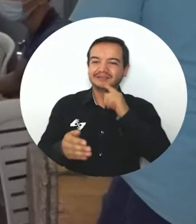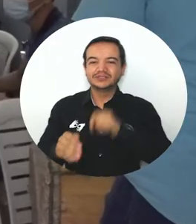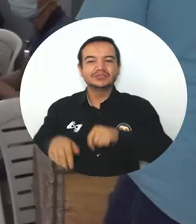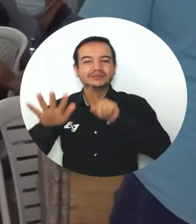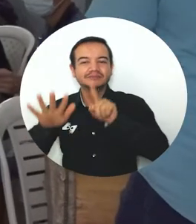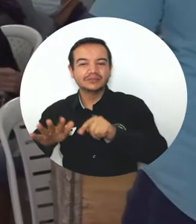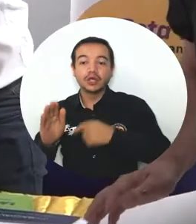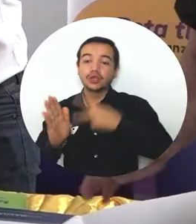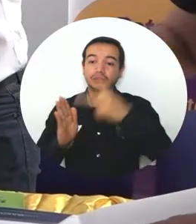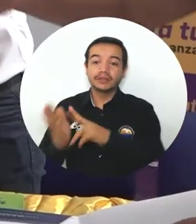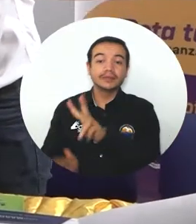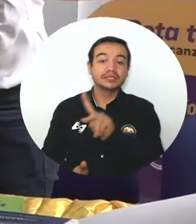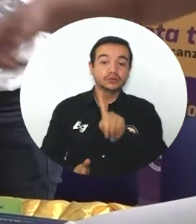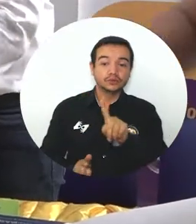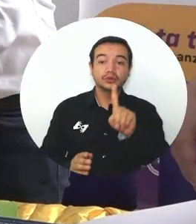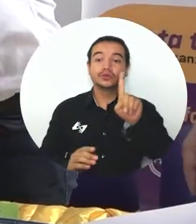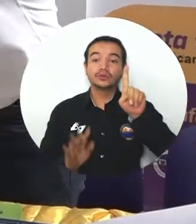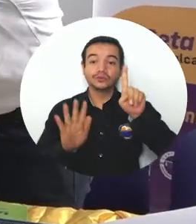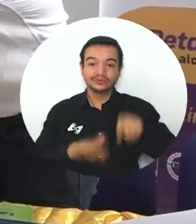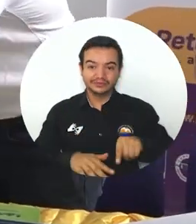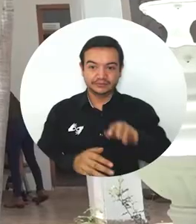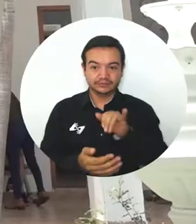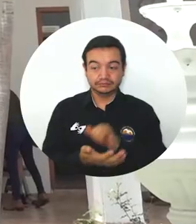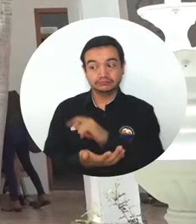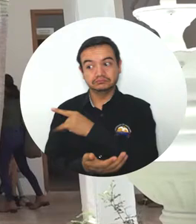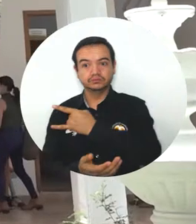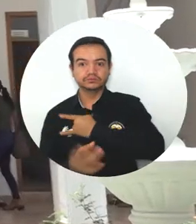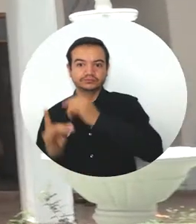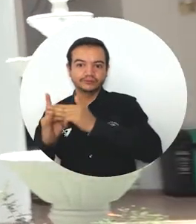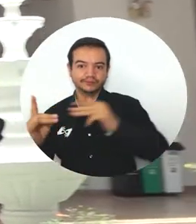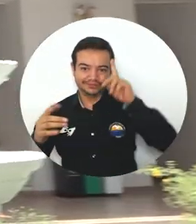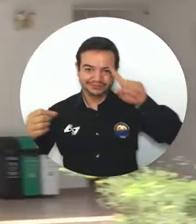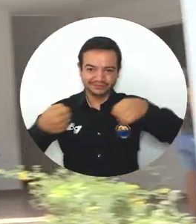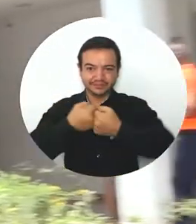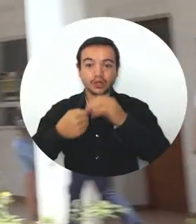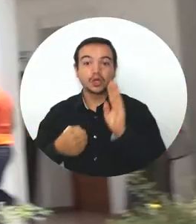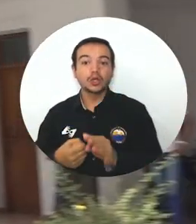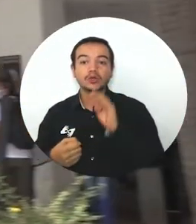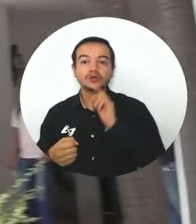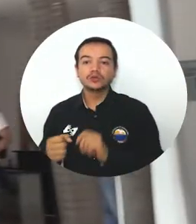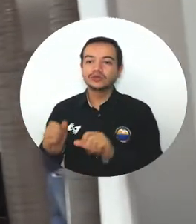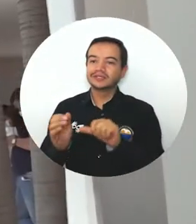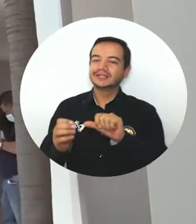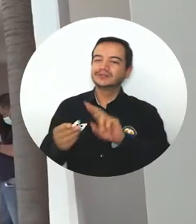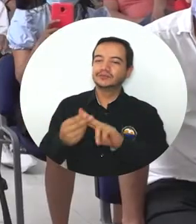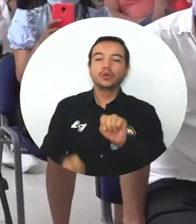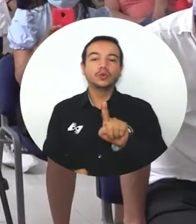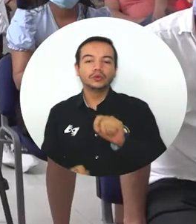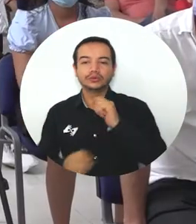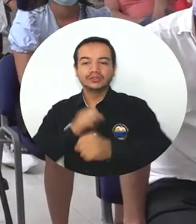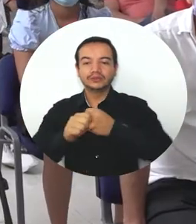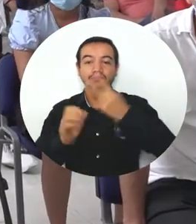académico 2021-1, la Universidad del Magdalena, a través del Acuerdo Superior número 1 de 2021, ha otorgado un